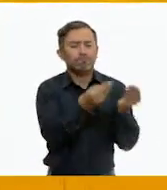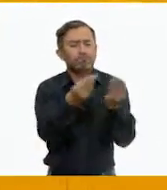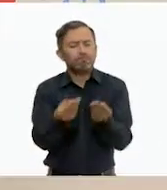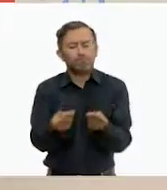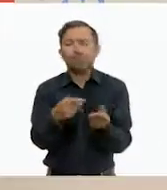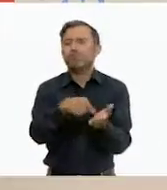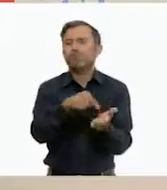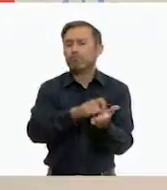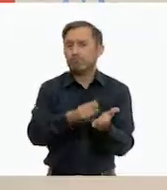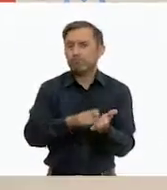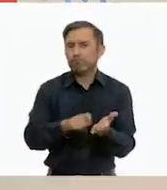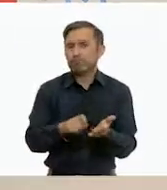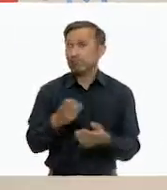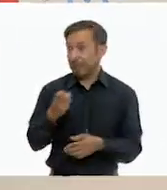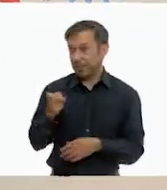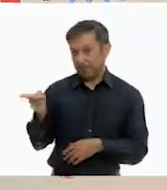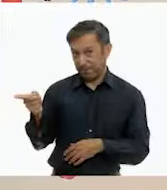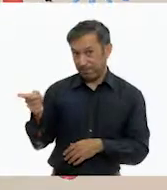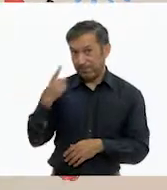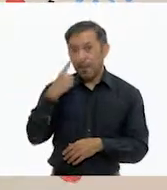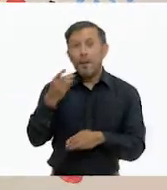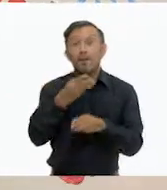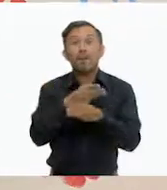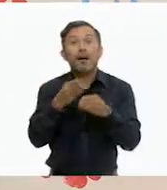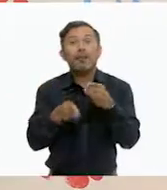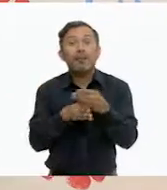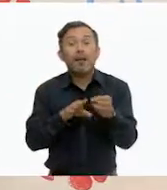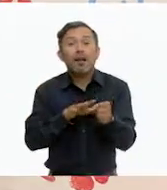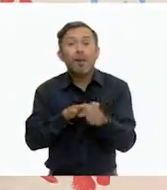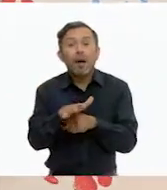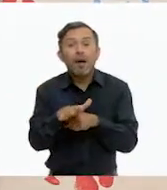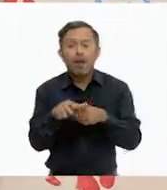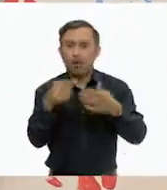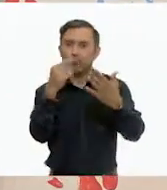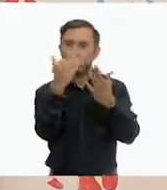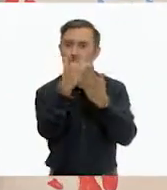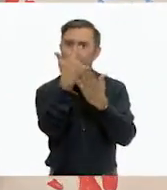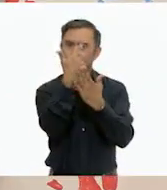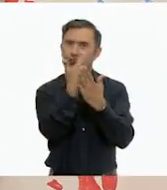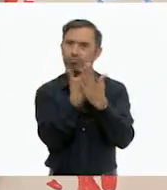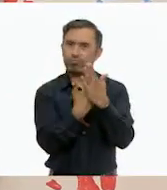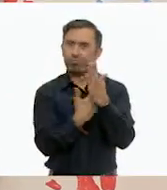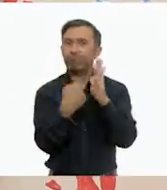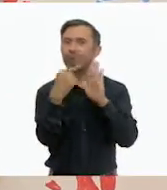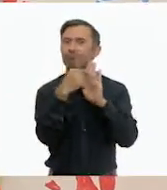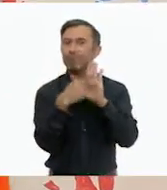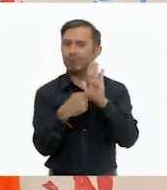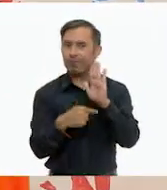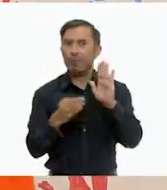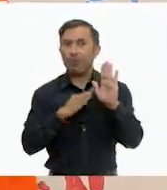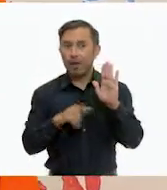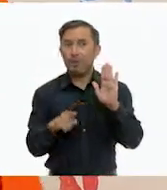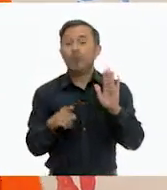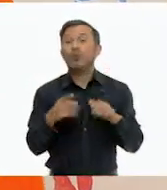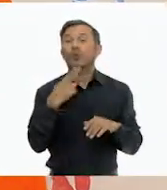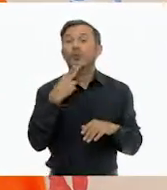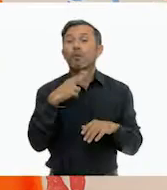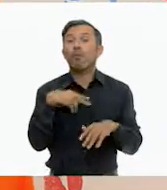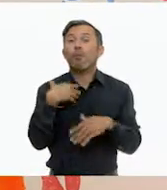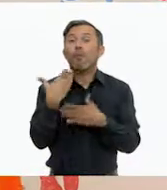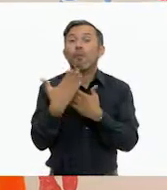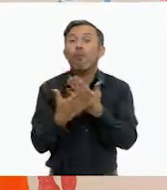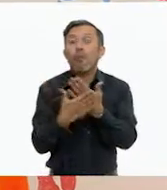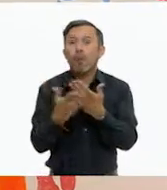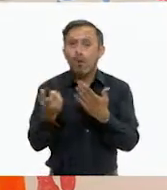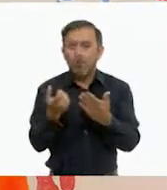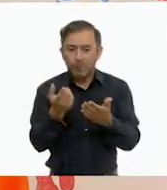es, aquí están los materiales que vamos a utilizar o podemos utilizar para hacer